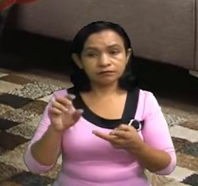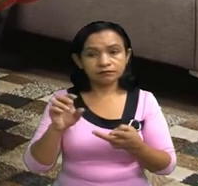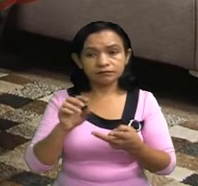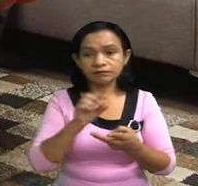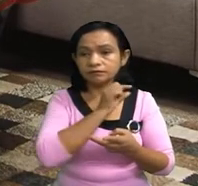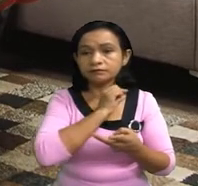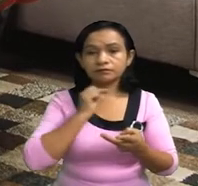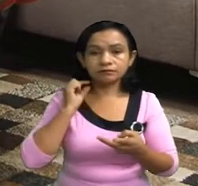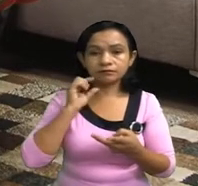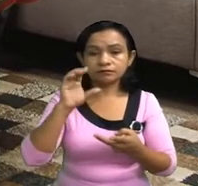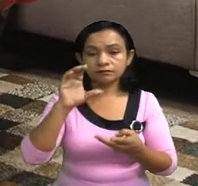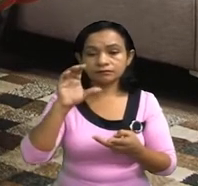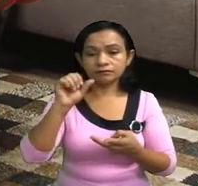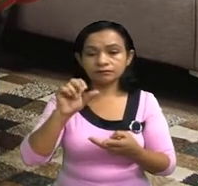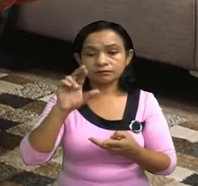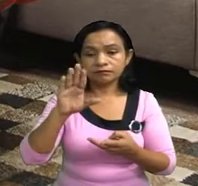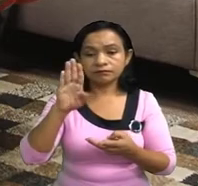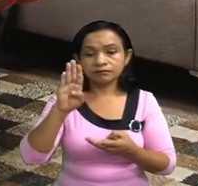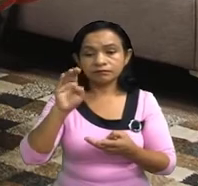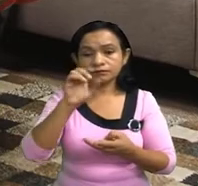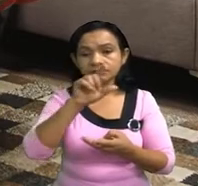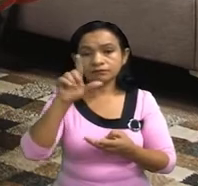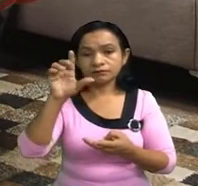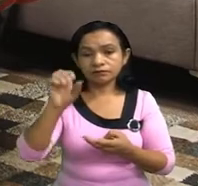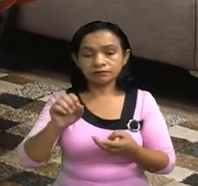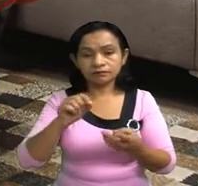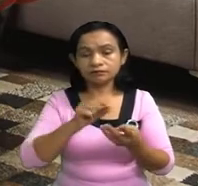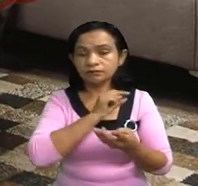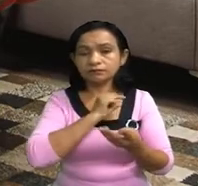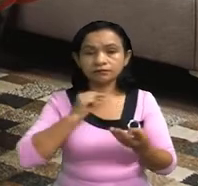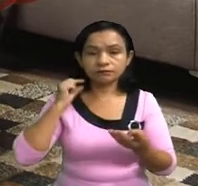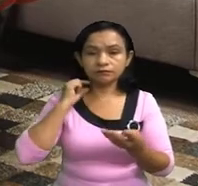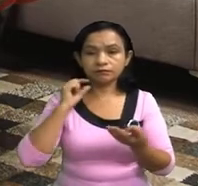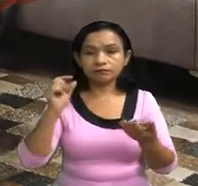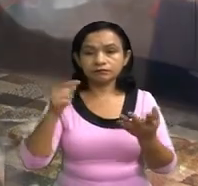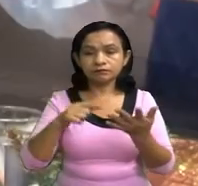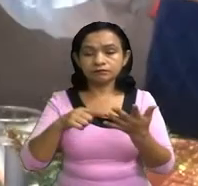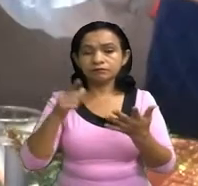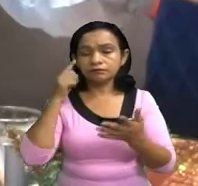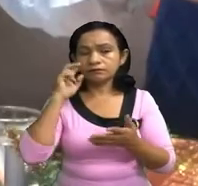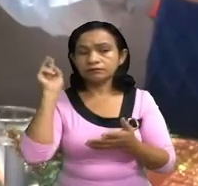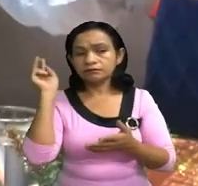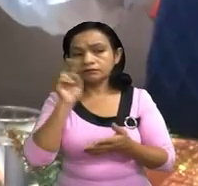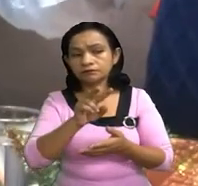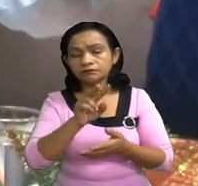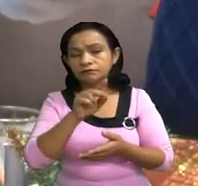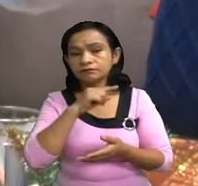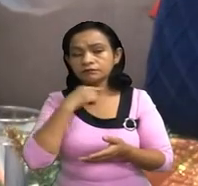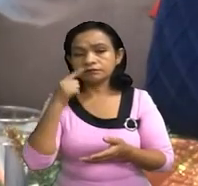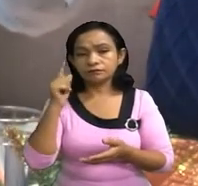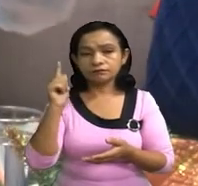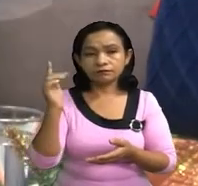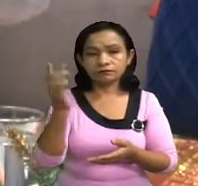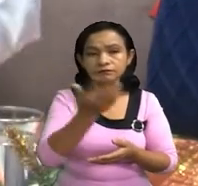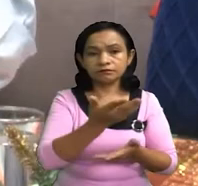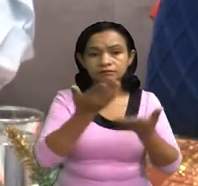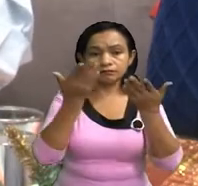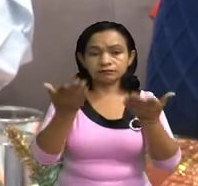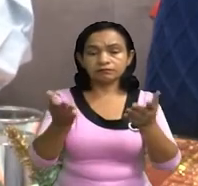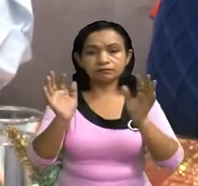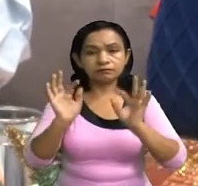sacerdote Carballo, y estaban algunos sacerdotes del seminario, y ellos fueron testigos de que todo lo entregamos. Y